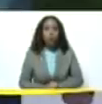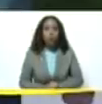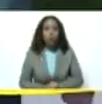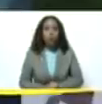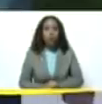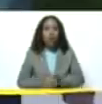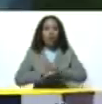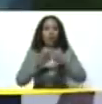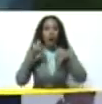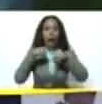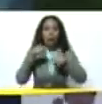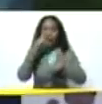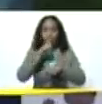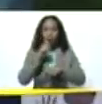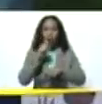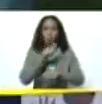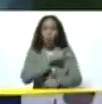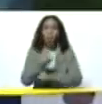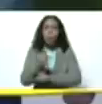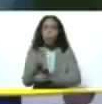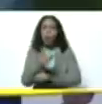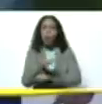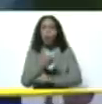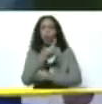Ya este año cumplimos 18 años, ¿verdad?